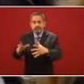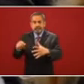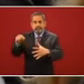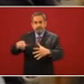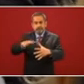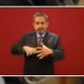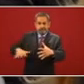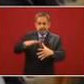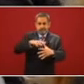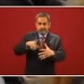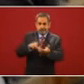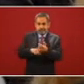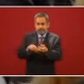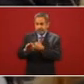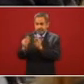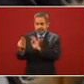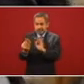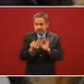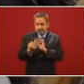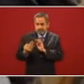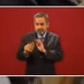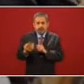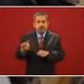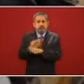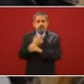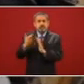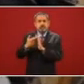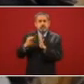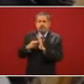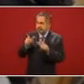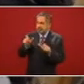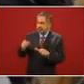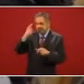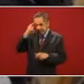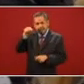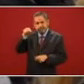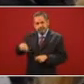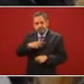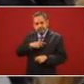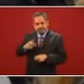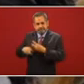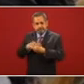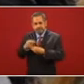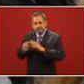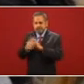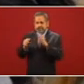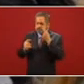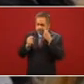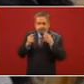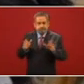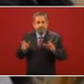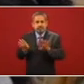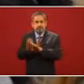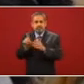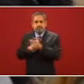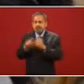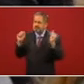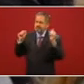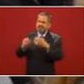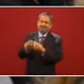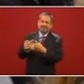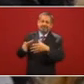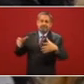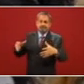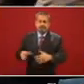zona, está muy cerca. ¿Cuál es el protocolo sanitario que ahí se debe de tomar, independientemente de que hayan estado en concentraciones